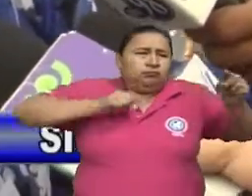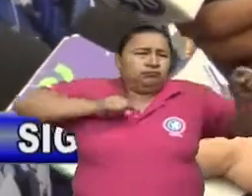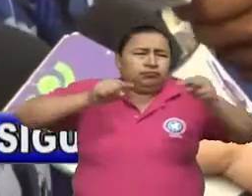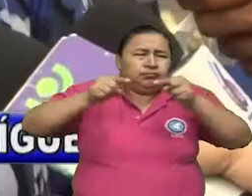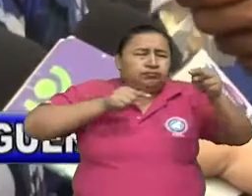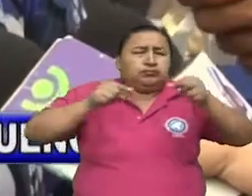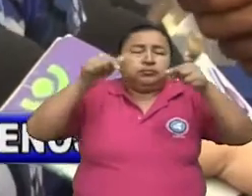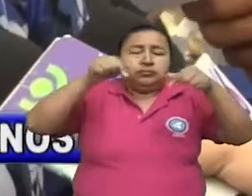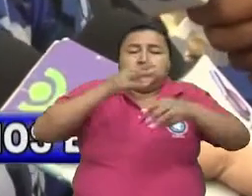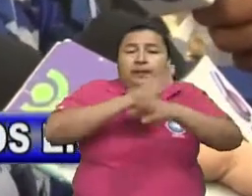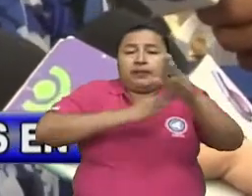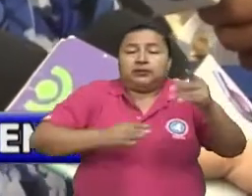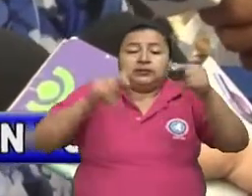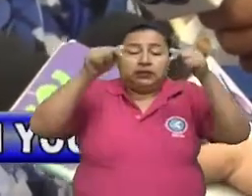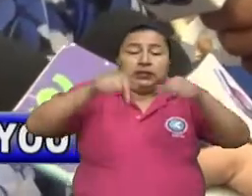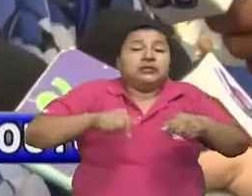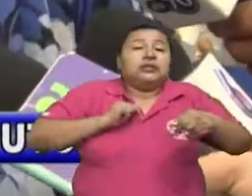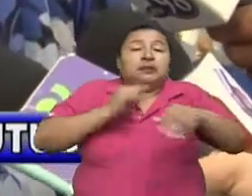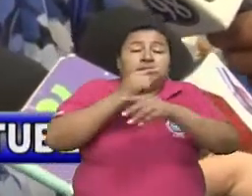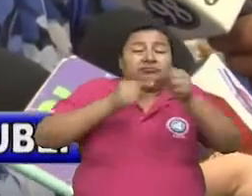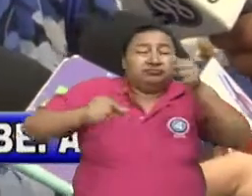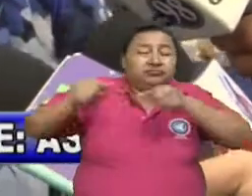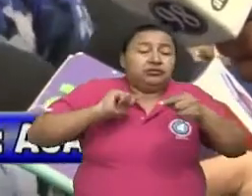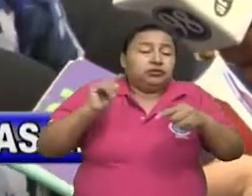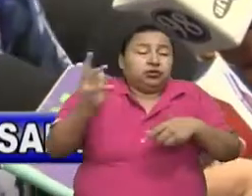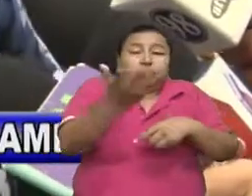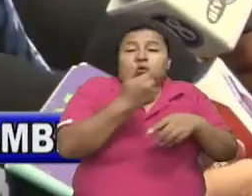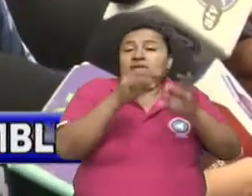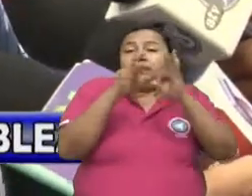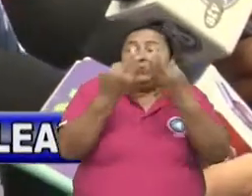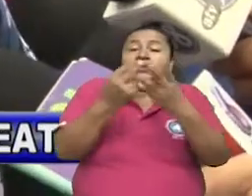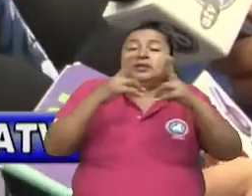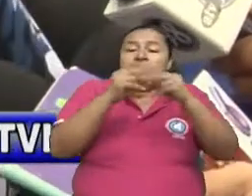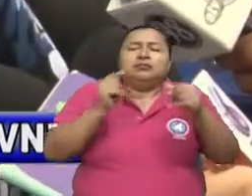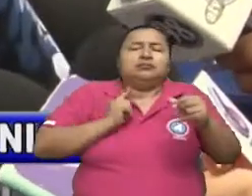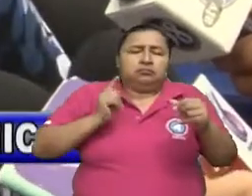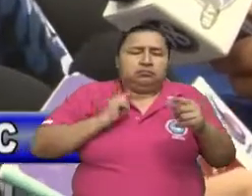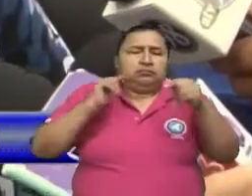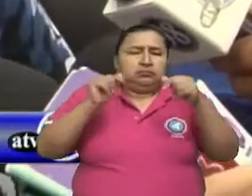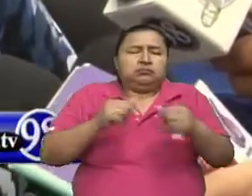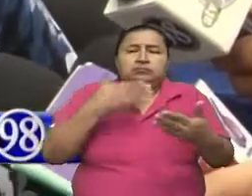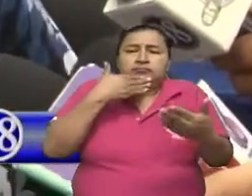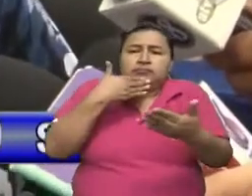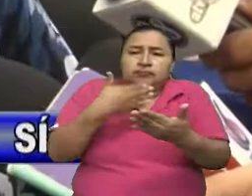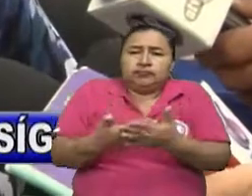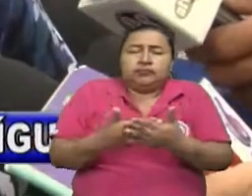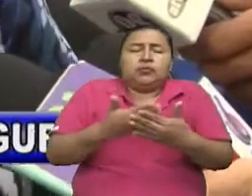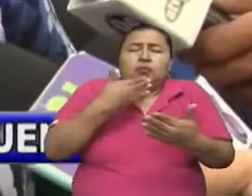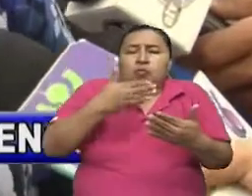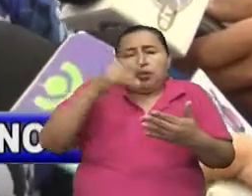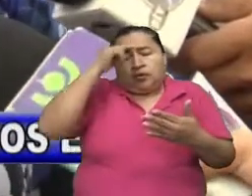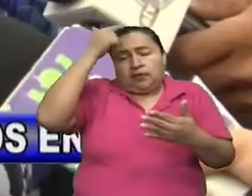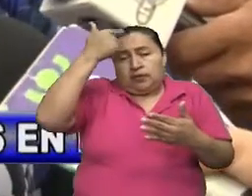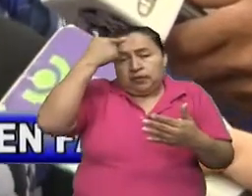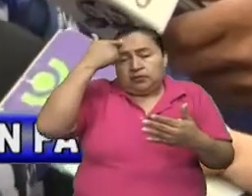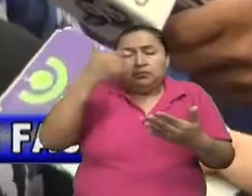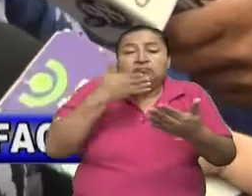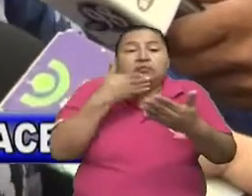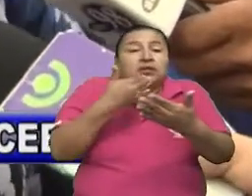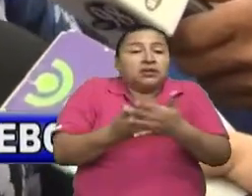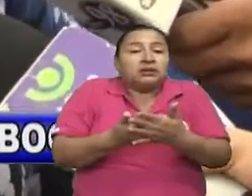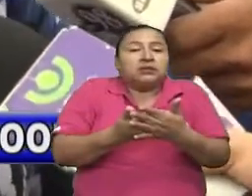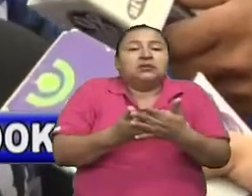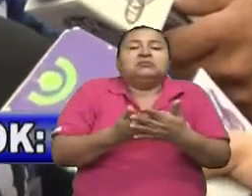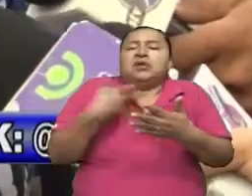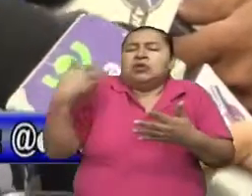paz. Esta paz que hoy gozamos todas las familias nicaragüenses, gracias a un buen gobierno, gracias